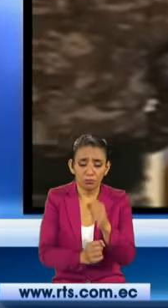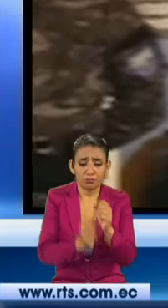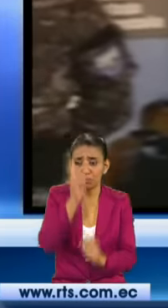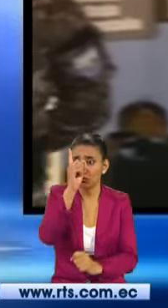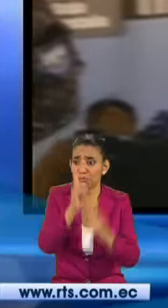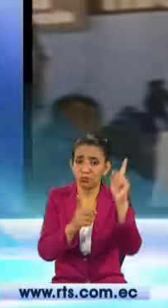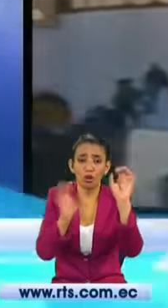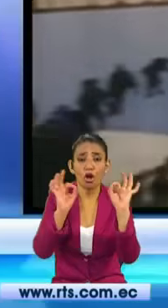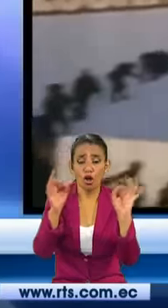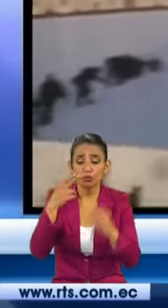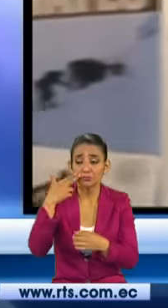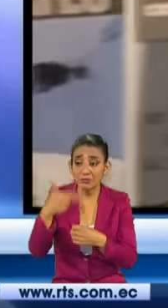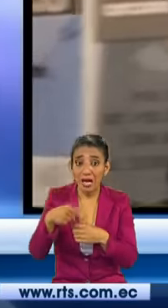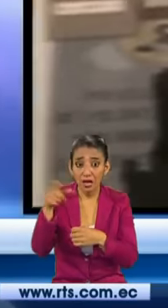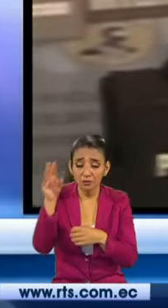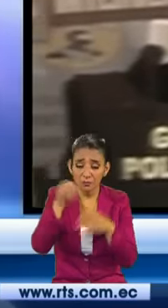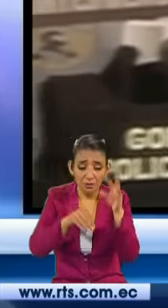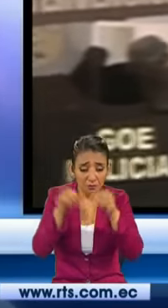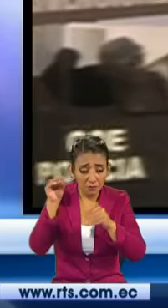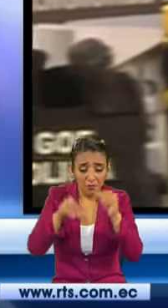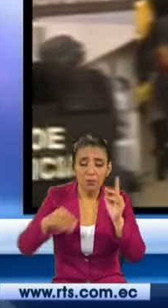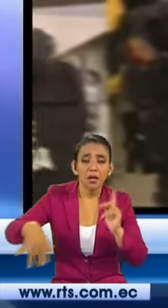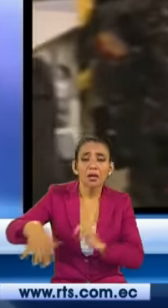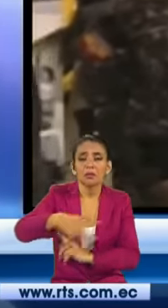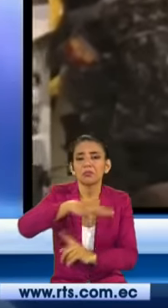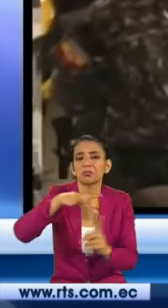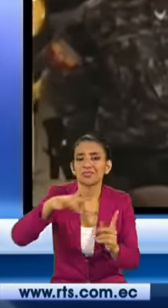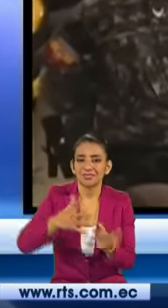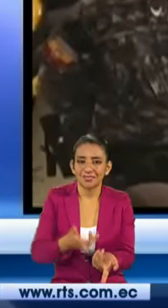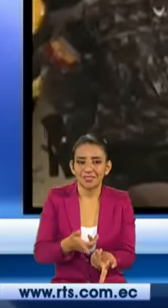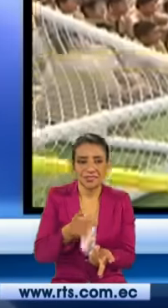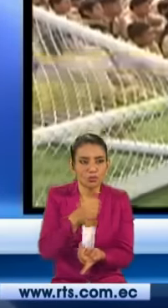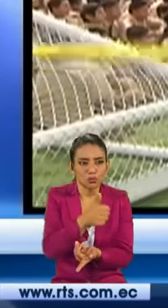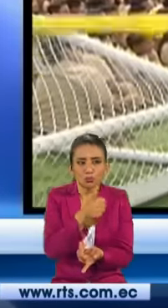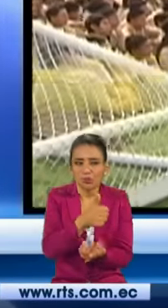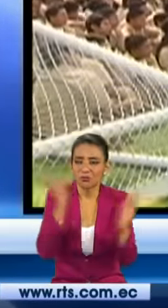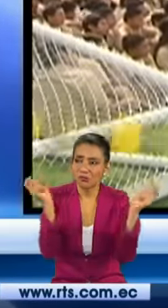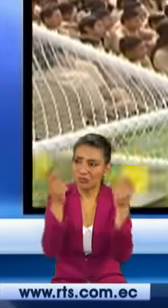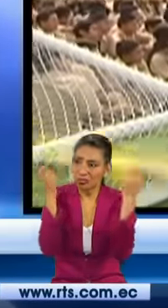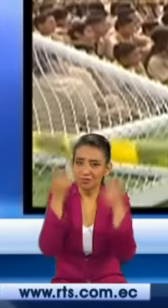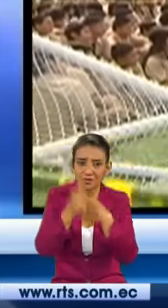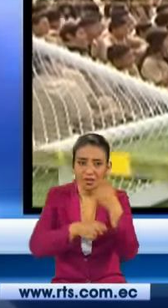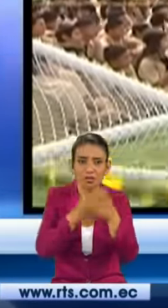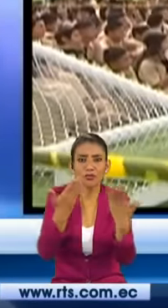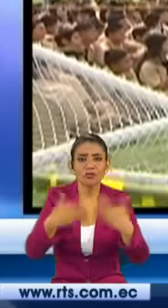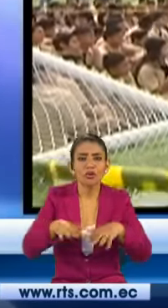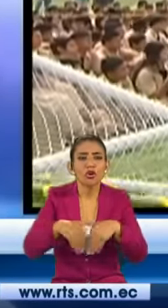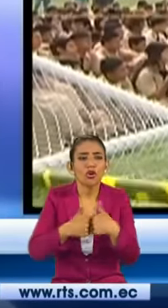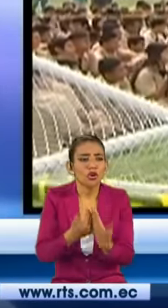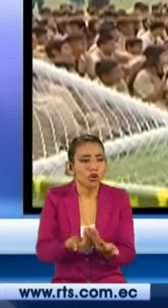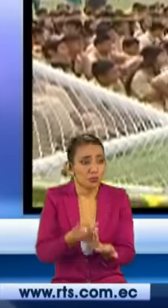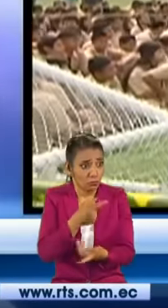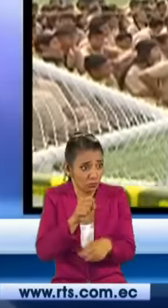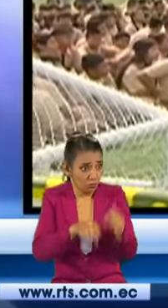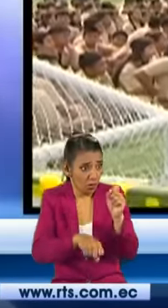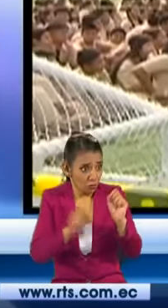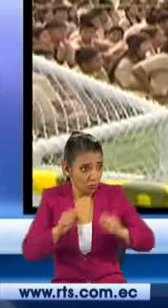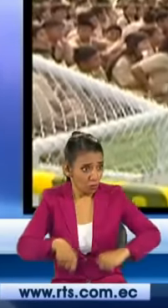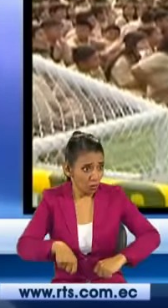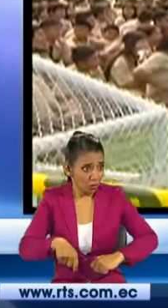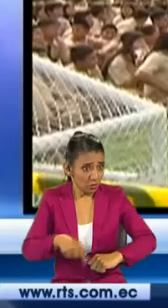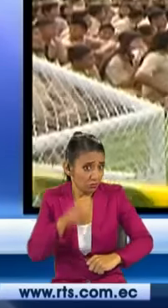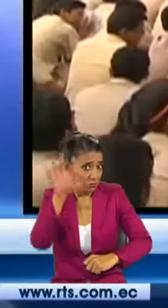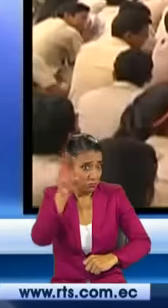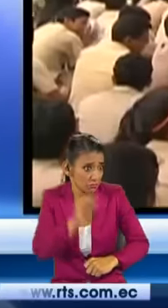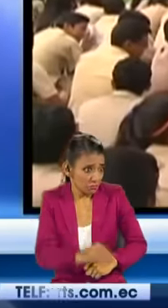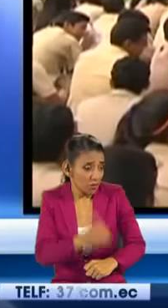lo que se utiliza en el ambiente, en el medio propio de las festividades de fin de año, ¿no? Vamos a ver qué tipo de daño puede hacer a la persona que